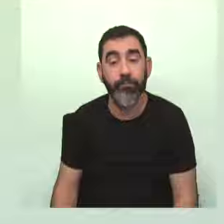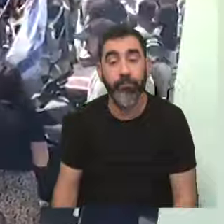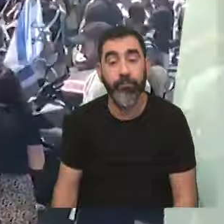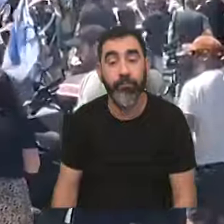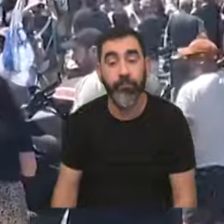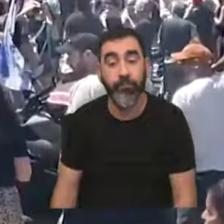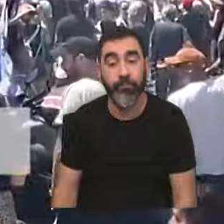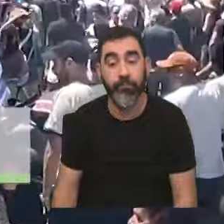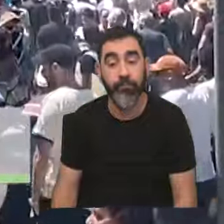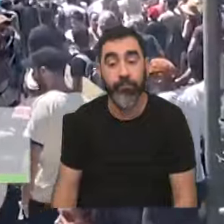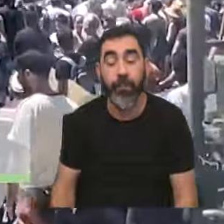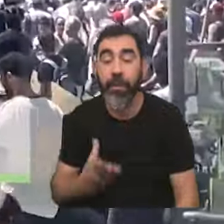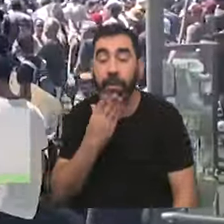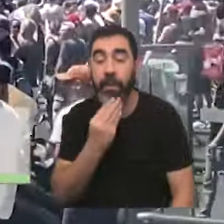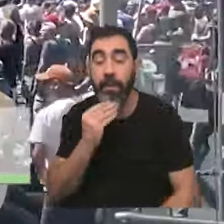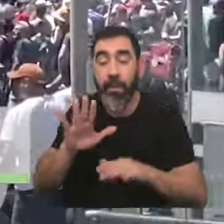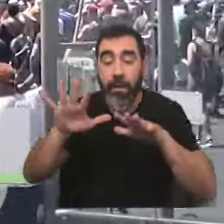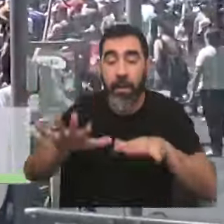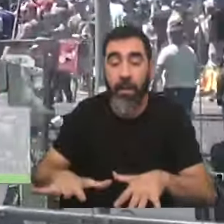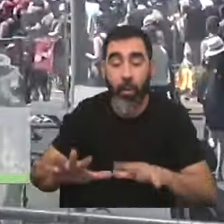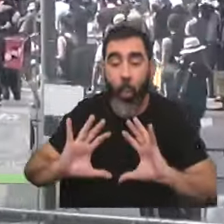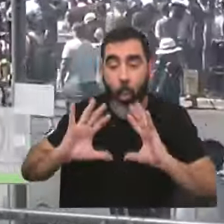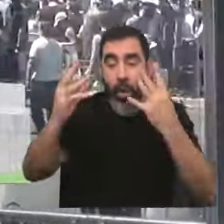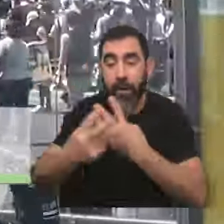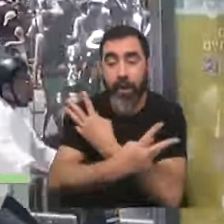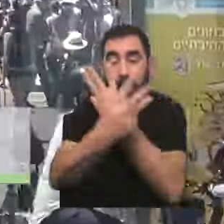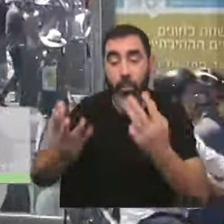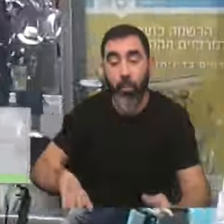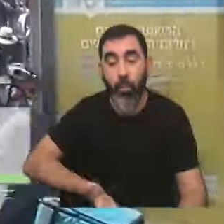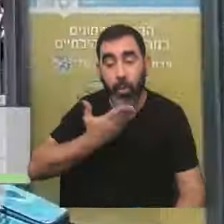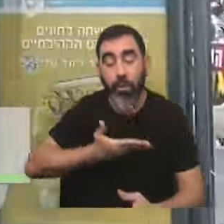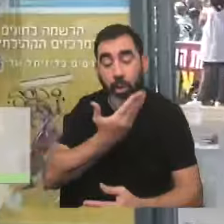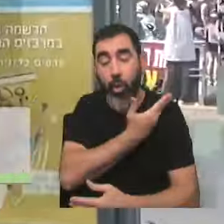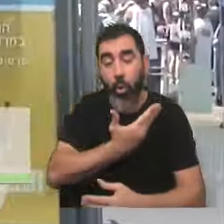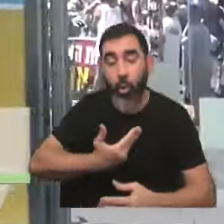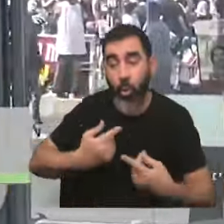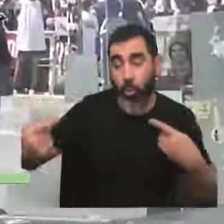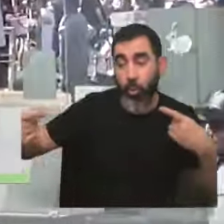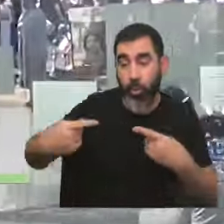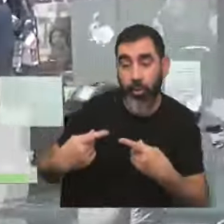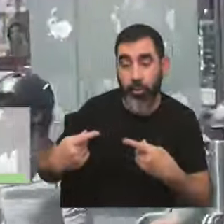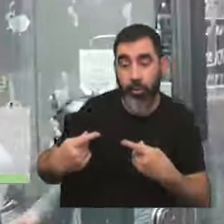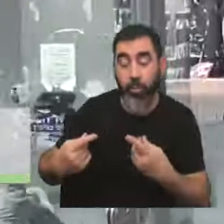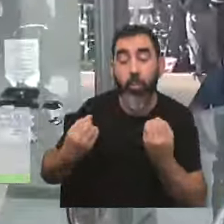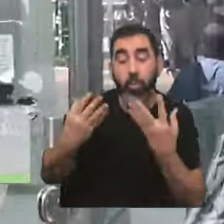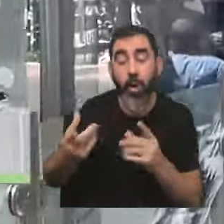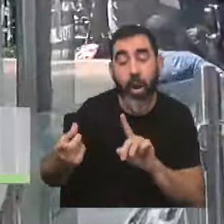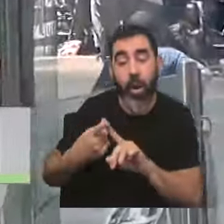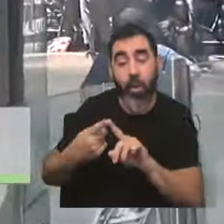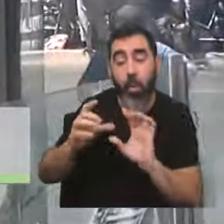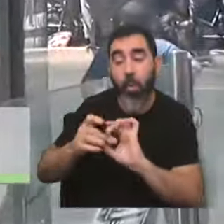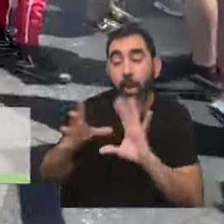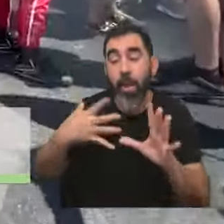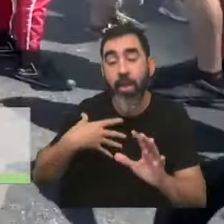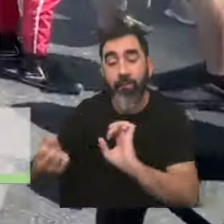vigorito Israel está paralizada hoy por una huelga general en protesta contra el gobierno de Benjamín netanyahu por un acuerdo para liberar a los